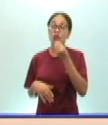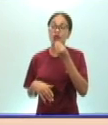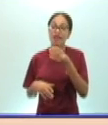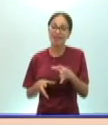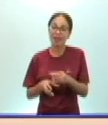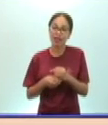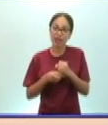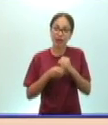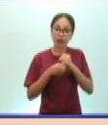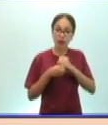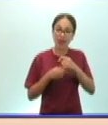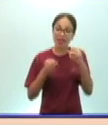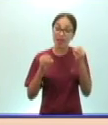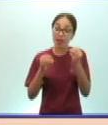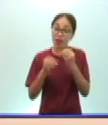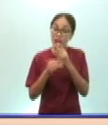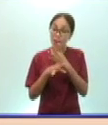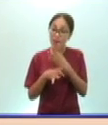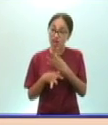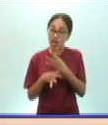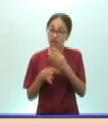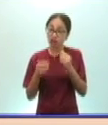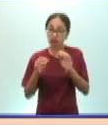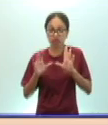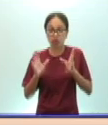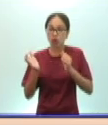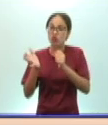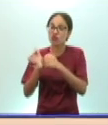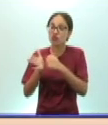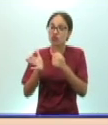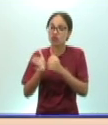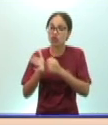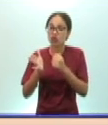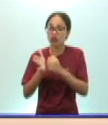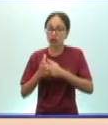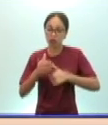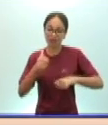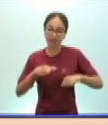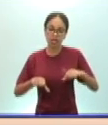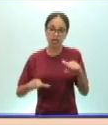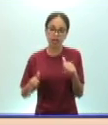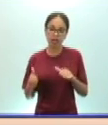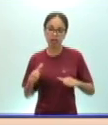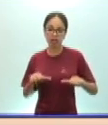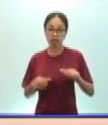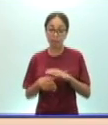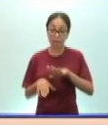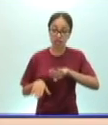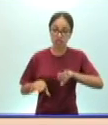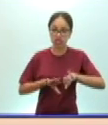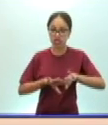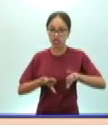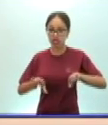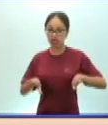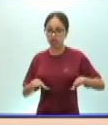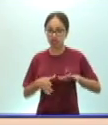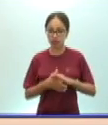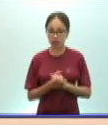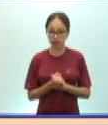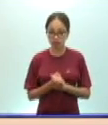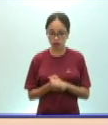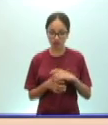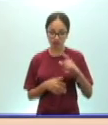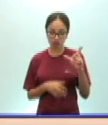el componente sólido que se emplea en la mezcla para poderlos separar del componente líquido.